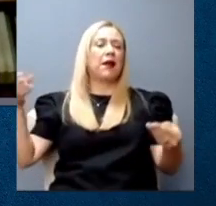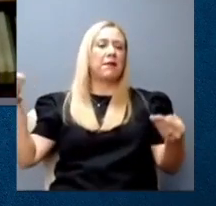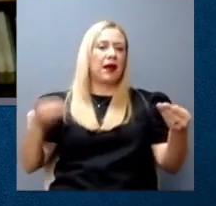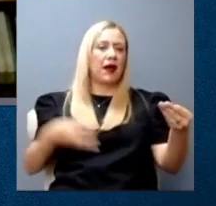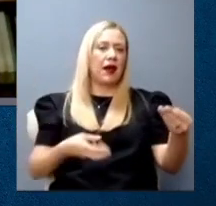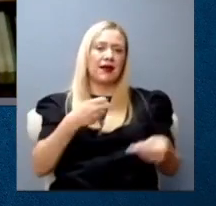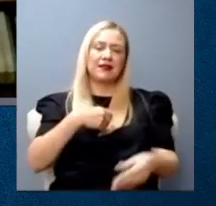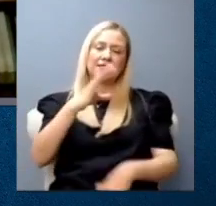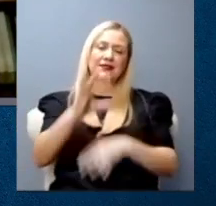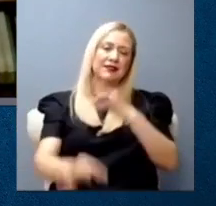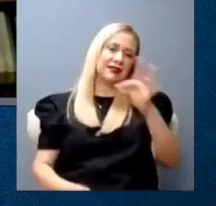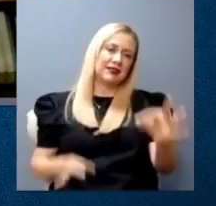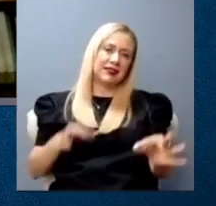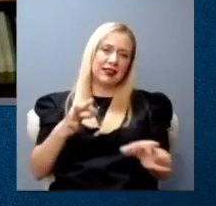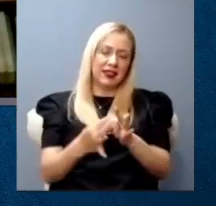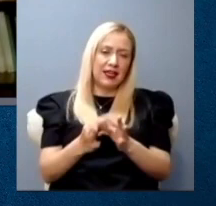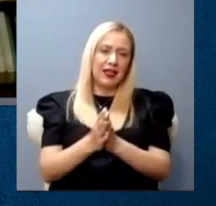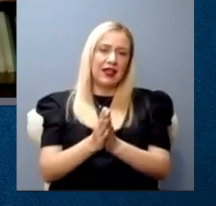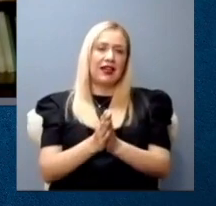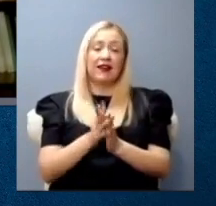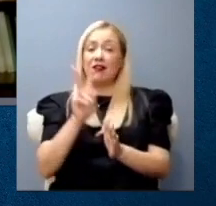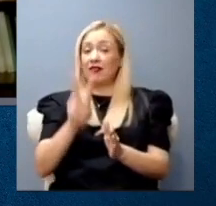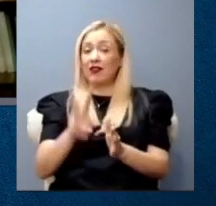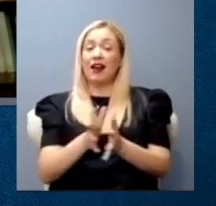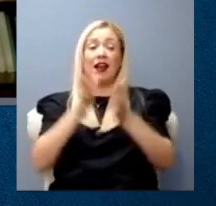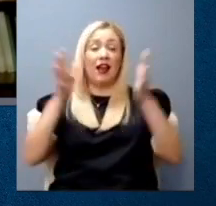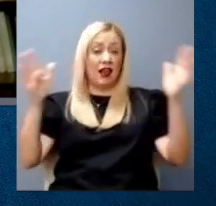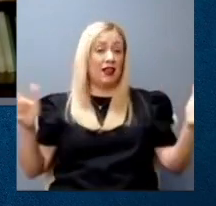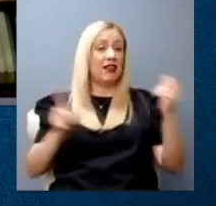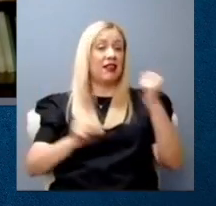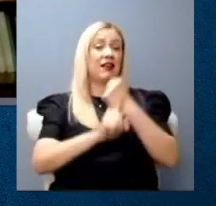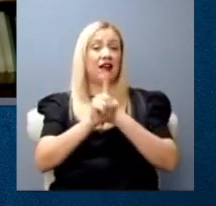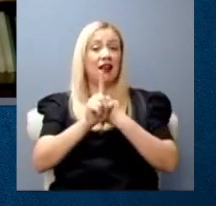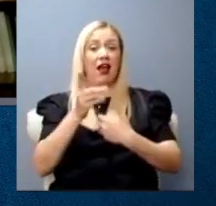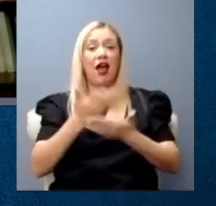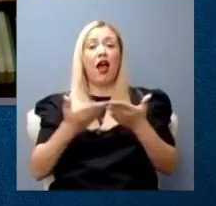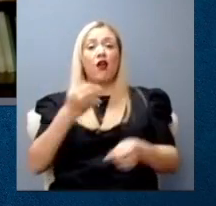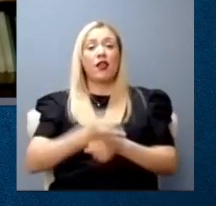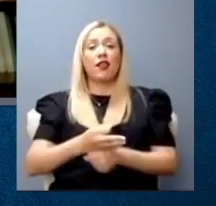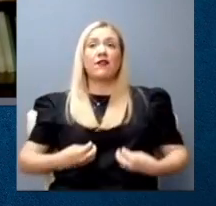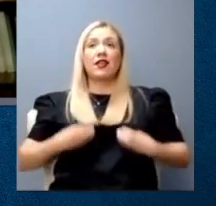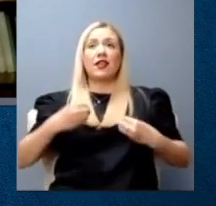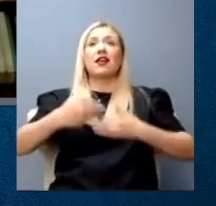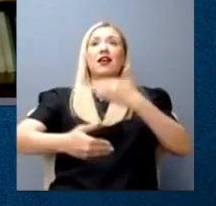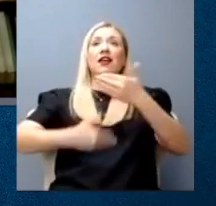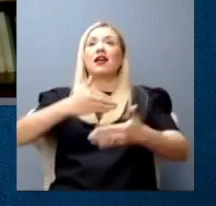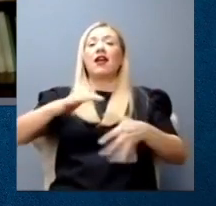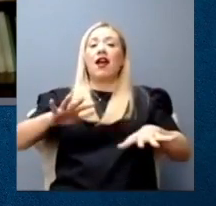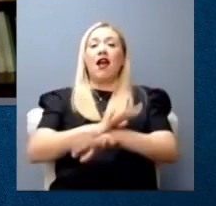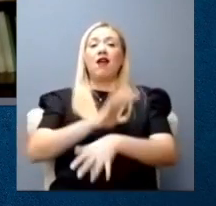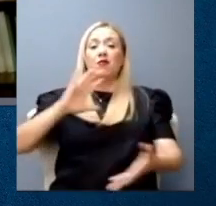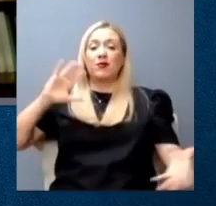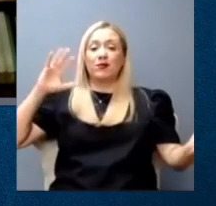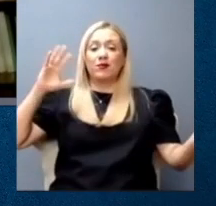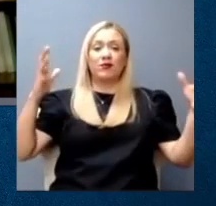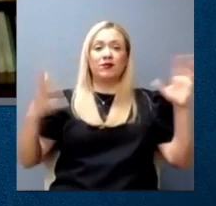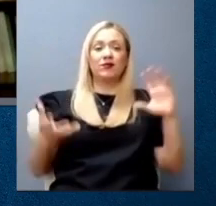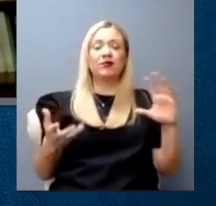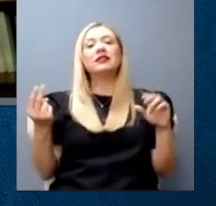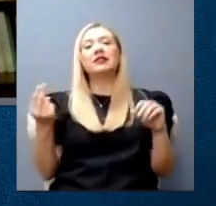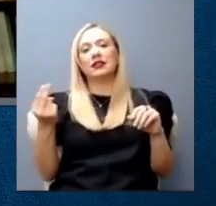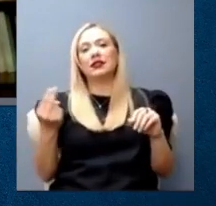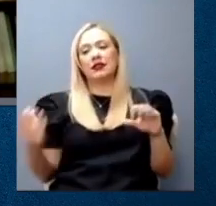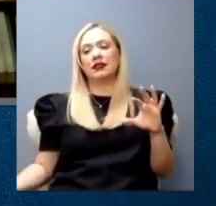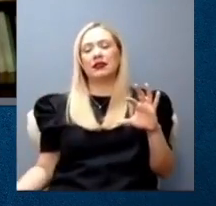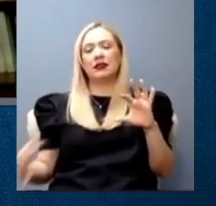que estos tremendos desafíos y estos fenómenos actuales que vivimos también nos obligan desde los sistemas de protección de